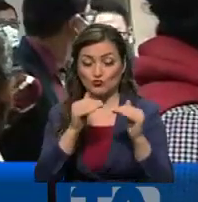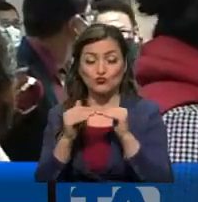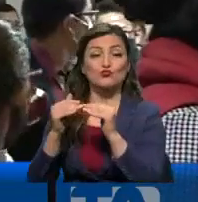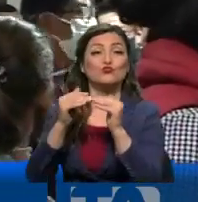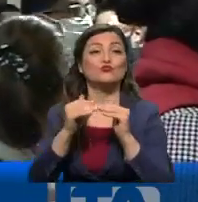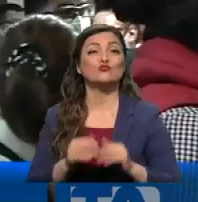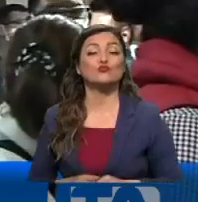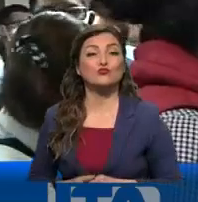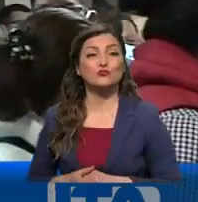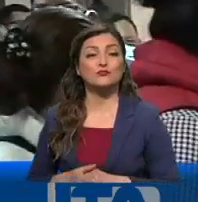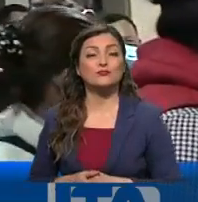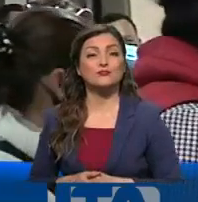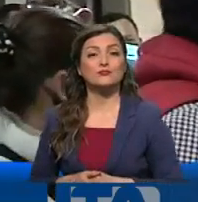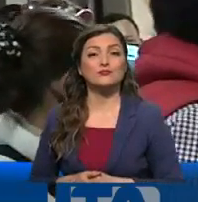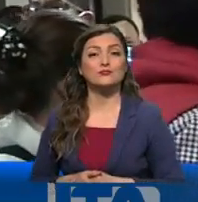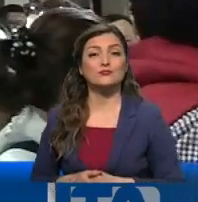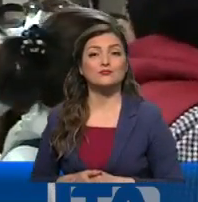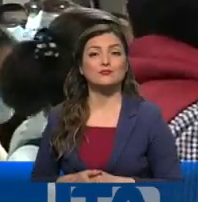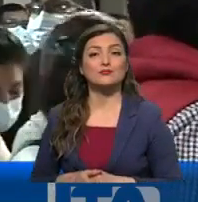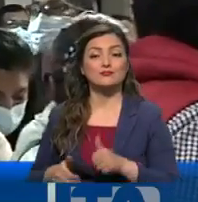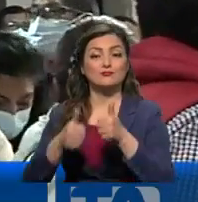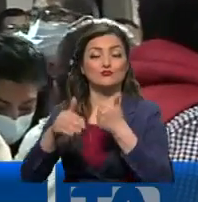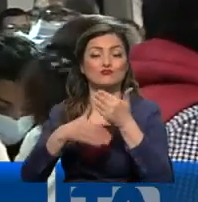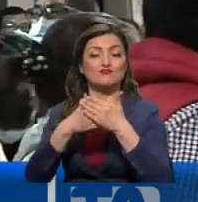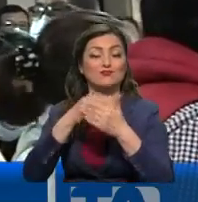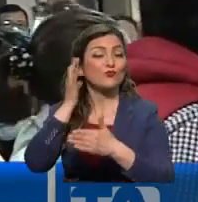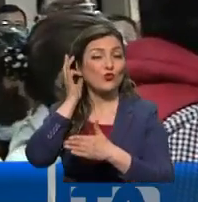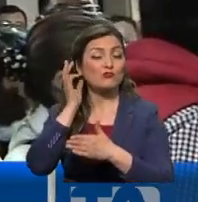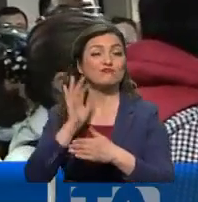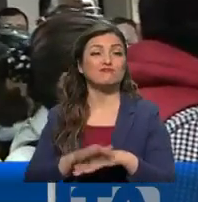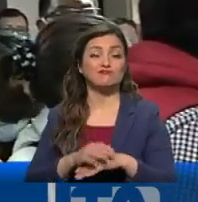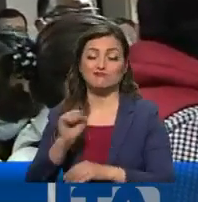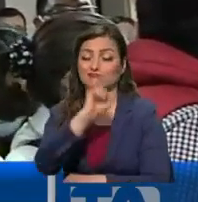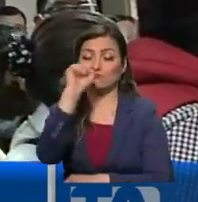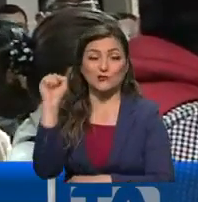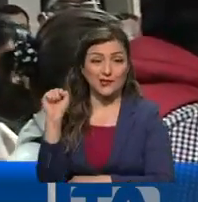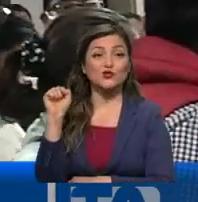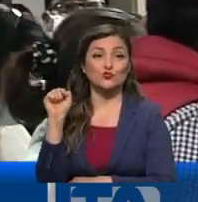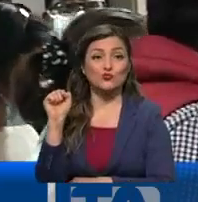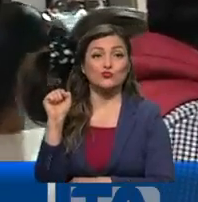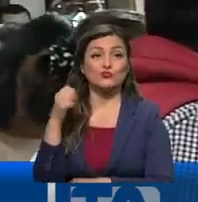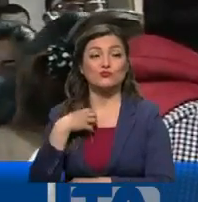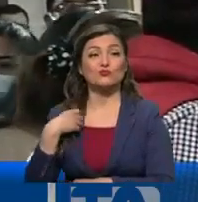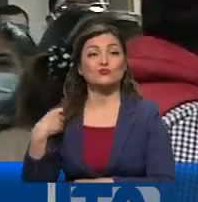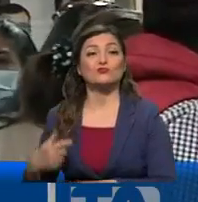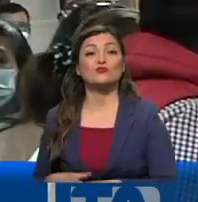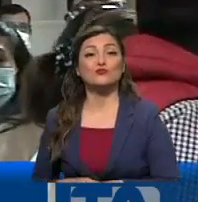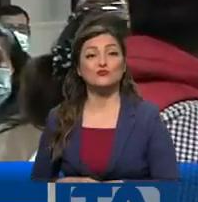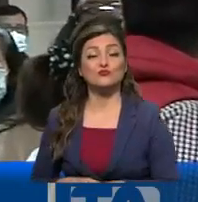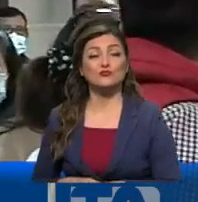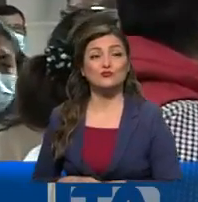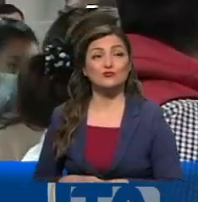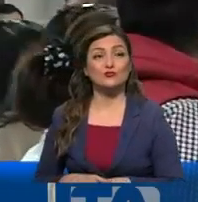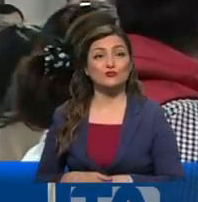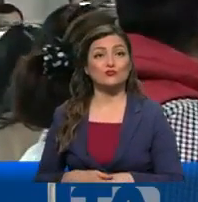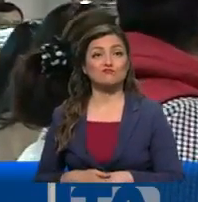democracia, y todas las candidaturas que posiblemente existan tienen su legítimo derecho de terciar para este espacio. Creemos